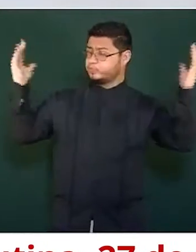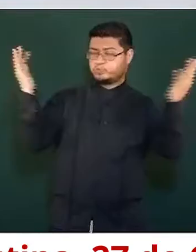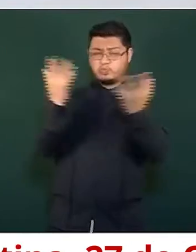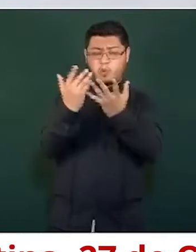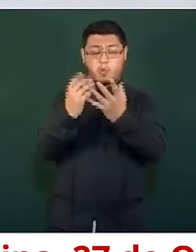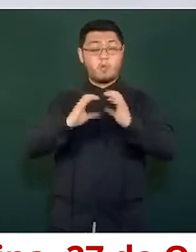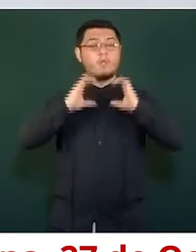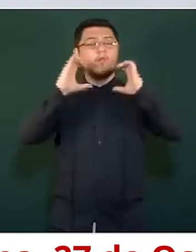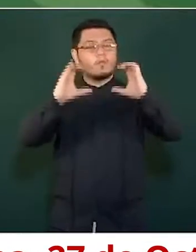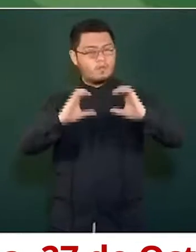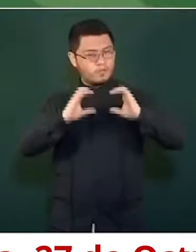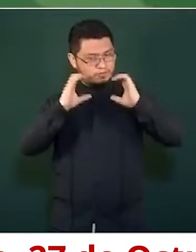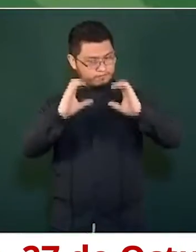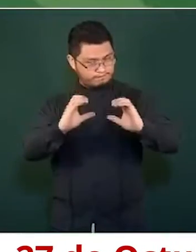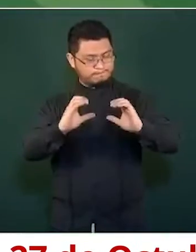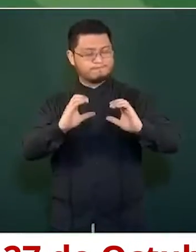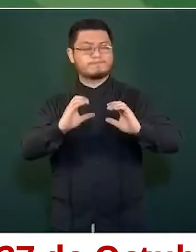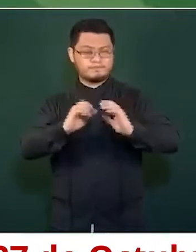ayudar a